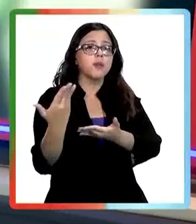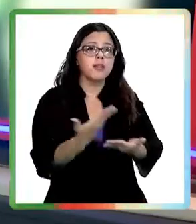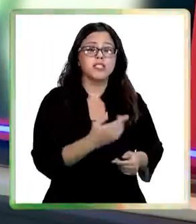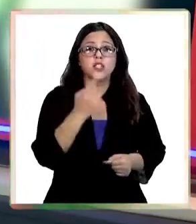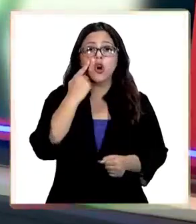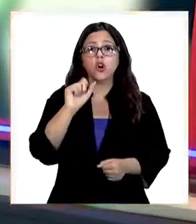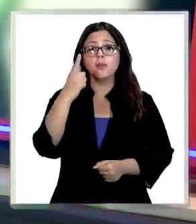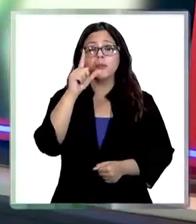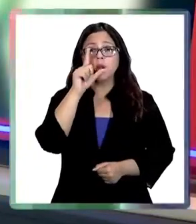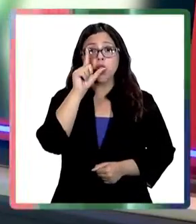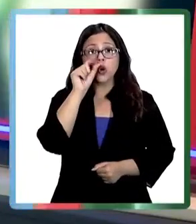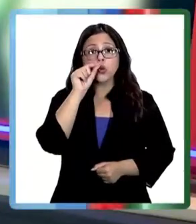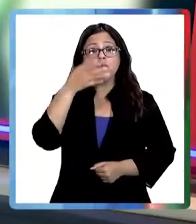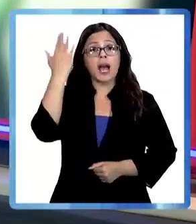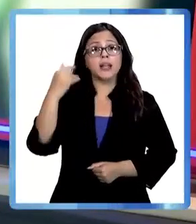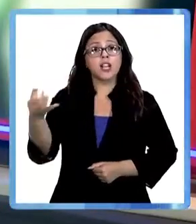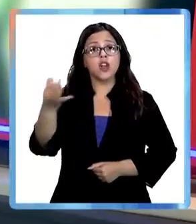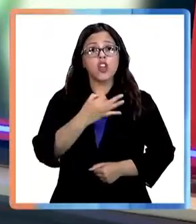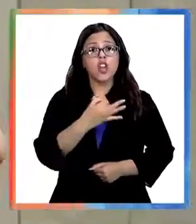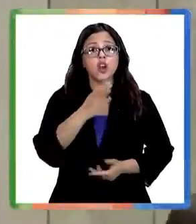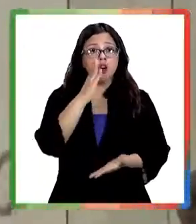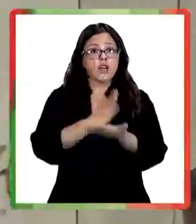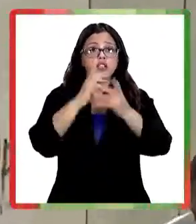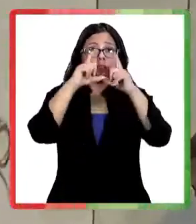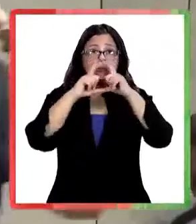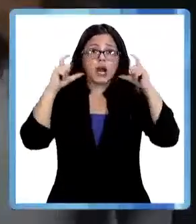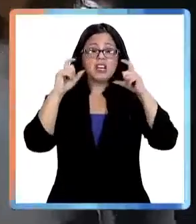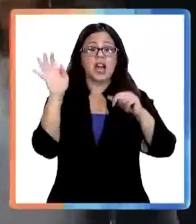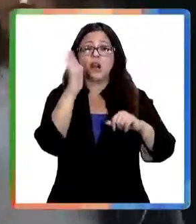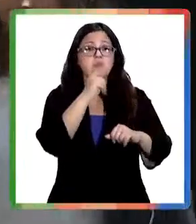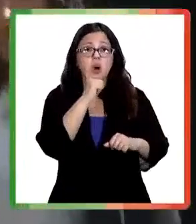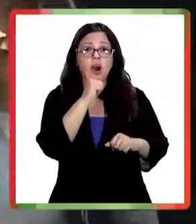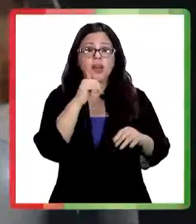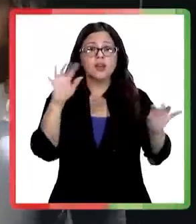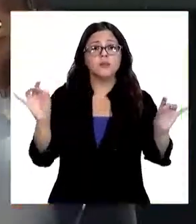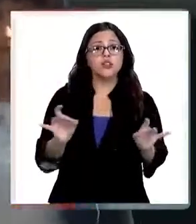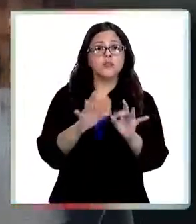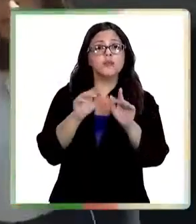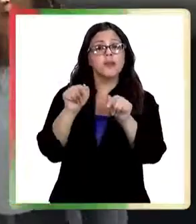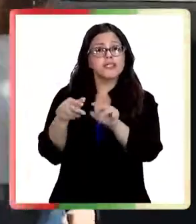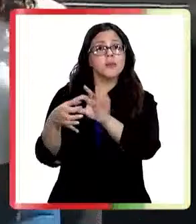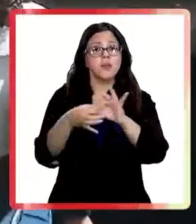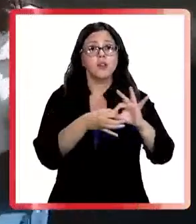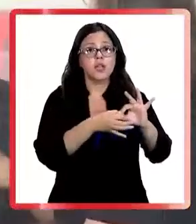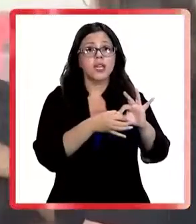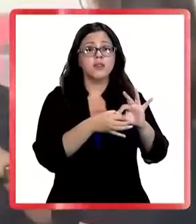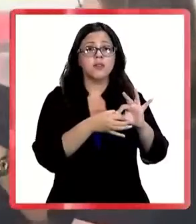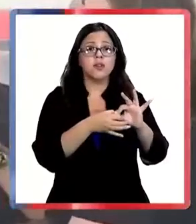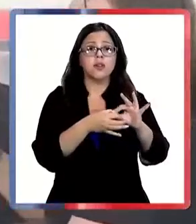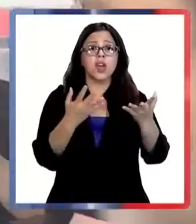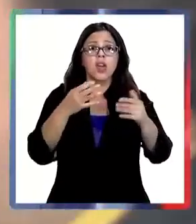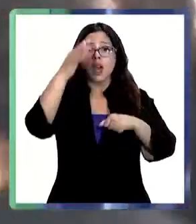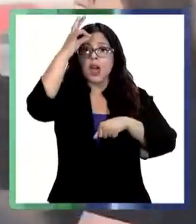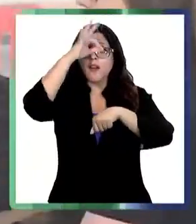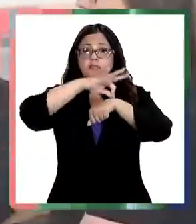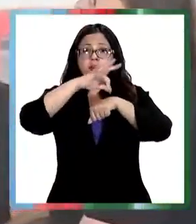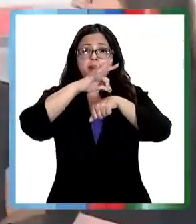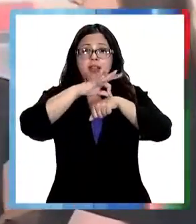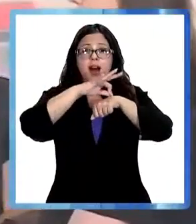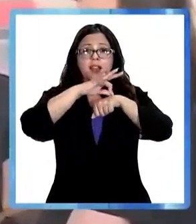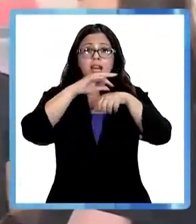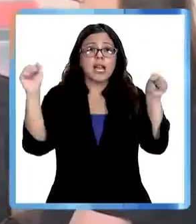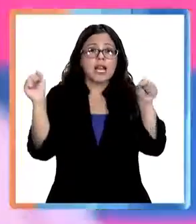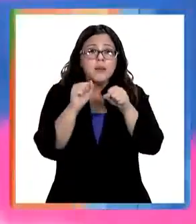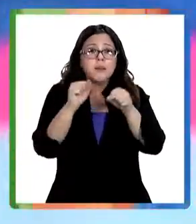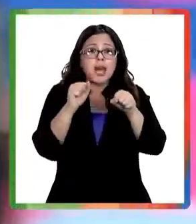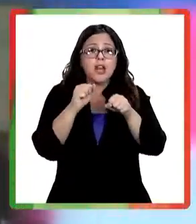del 1 de octubre nos dijeron ya no es obligatorio usar la mascarilla y probablemente por eso los virus respiratorios que conocíamos en el